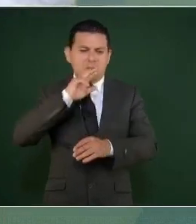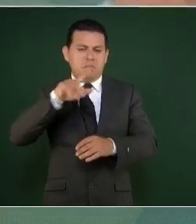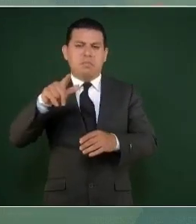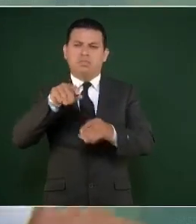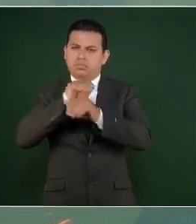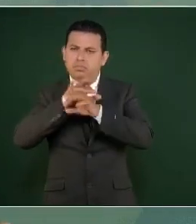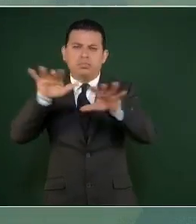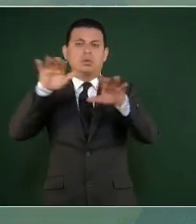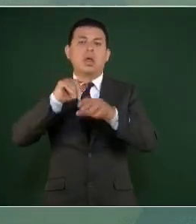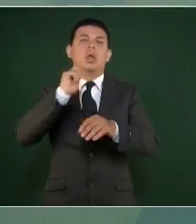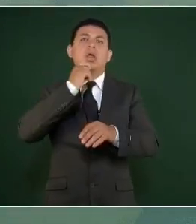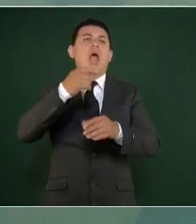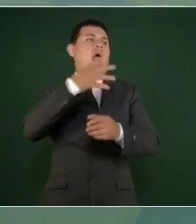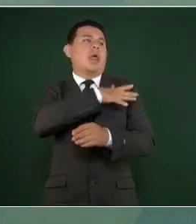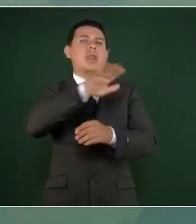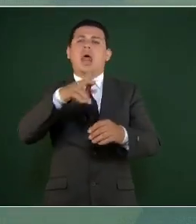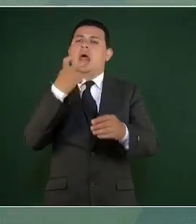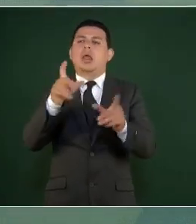generalizar.